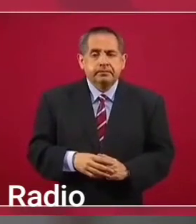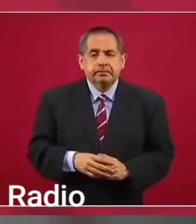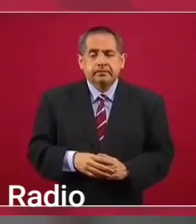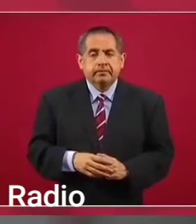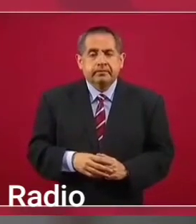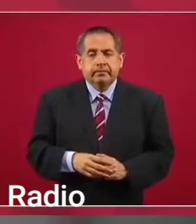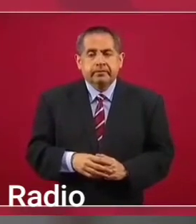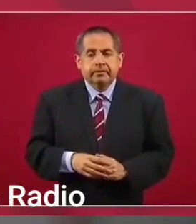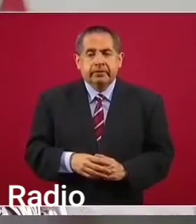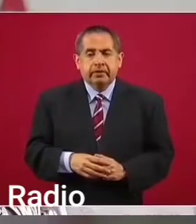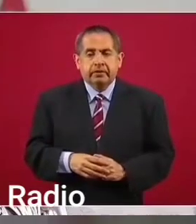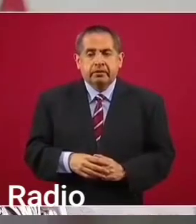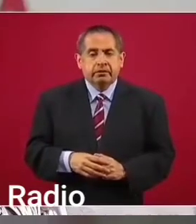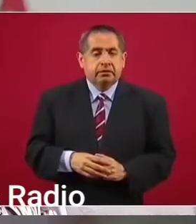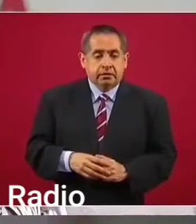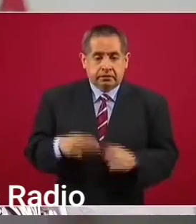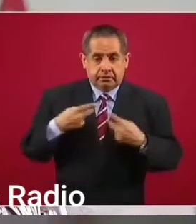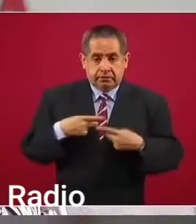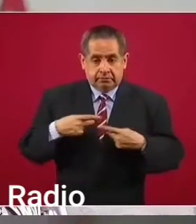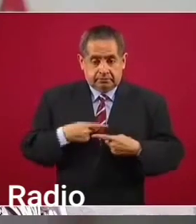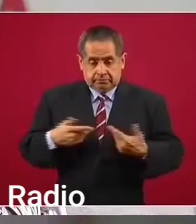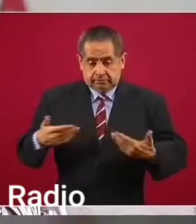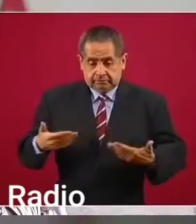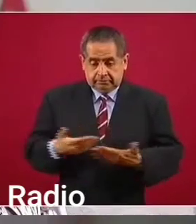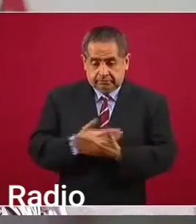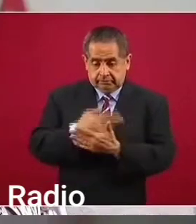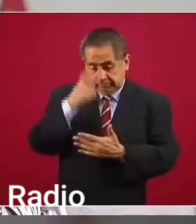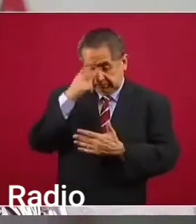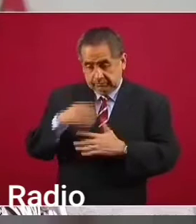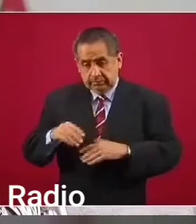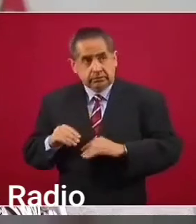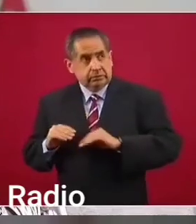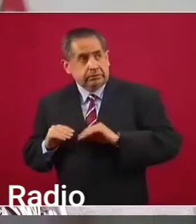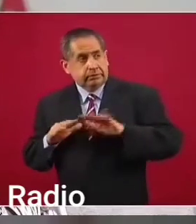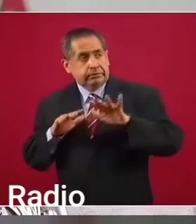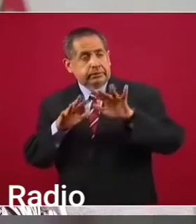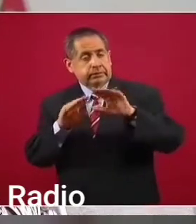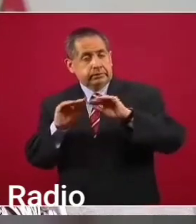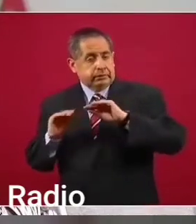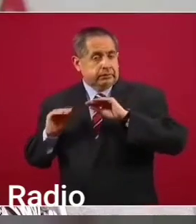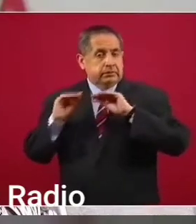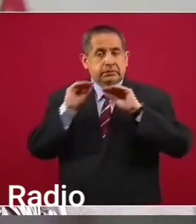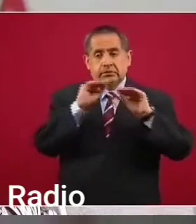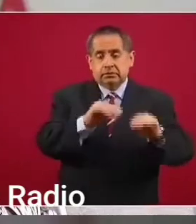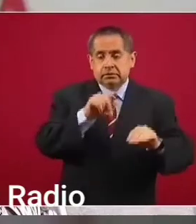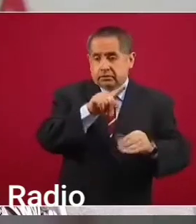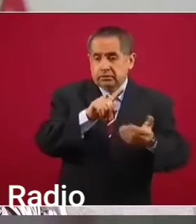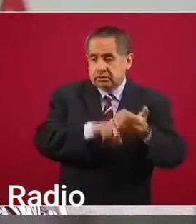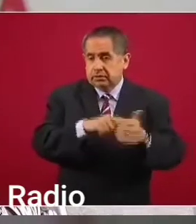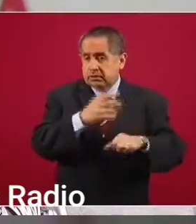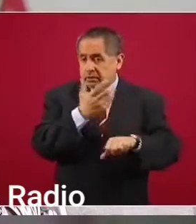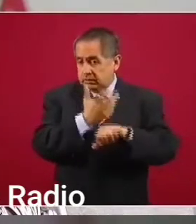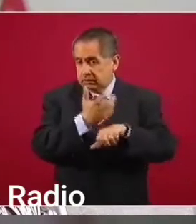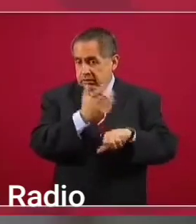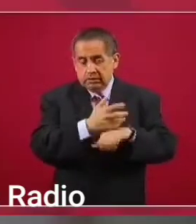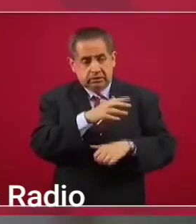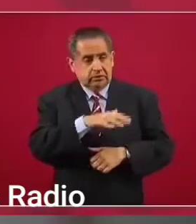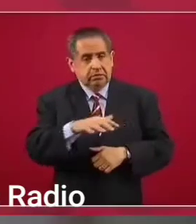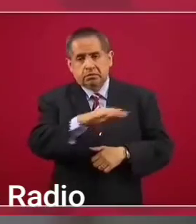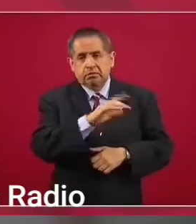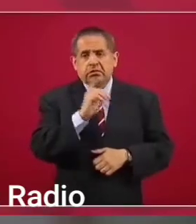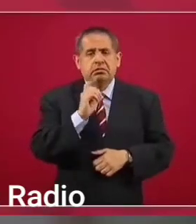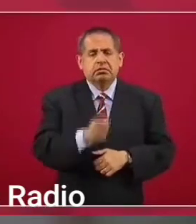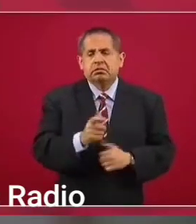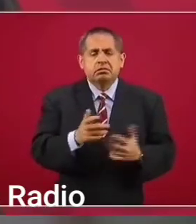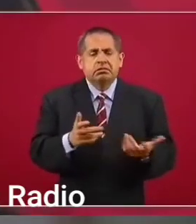la población de origen mexicano en Estados Unidos es de